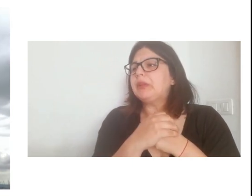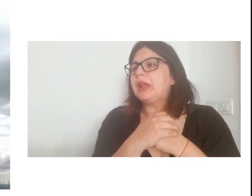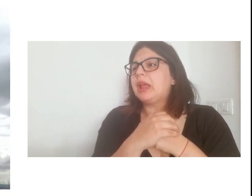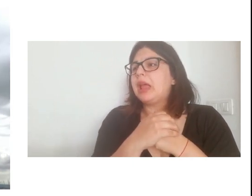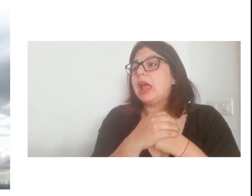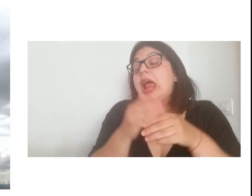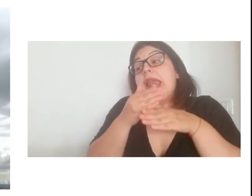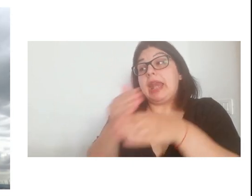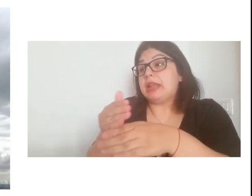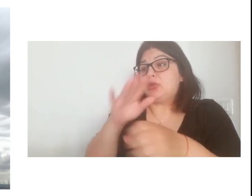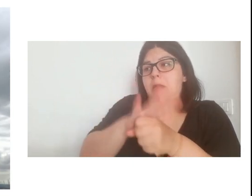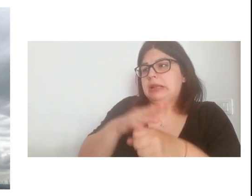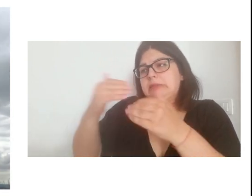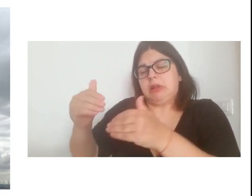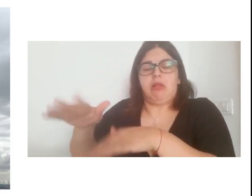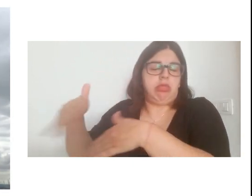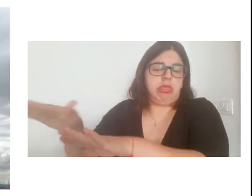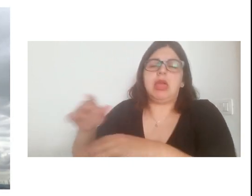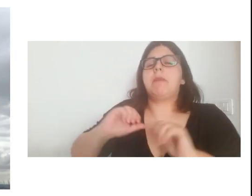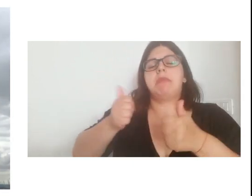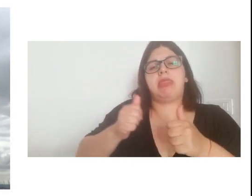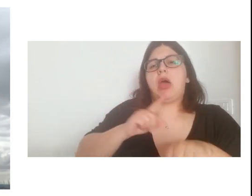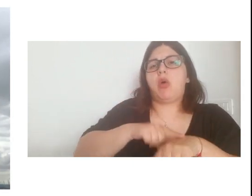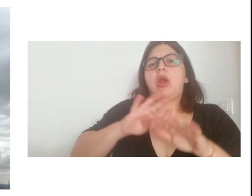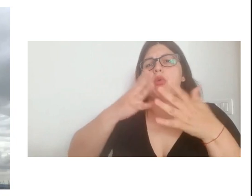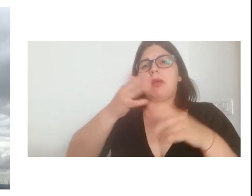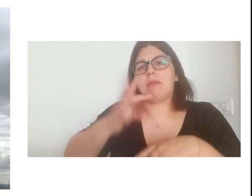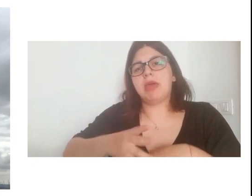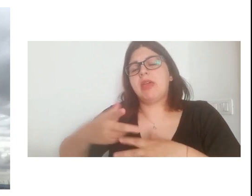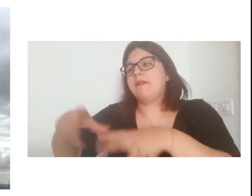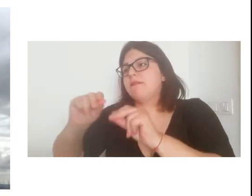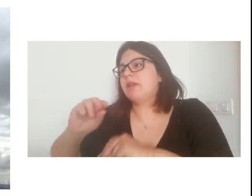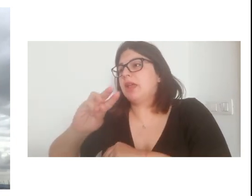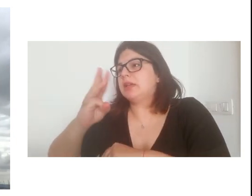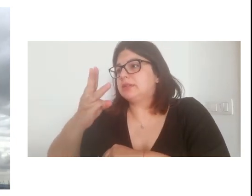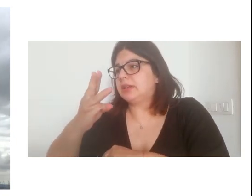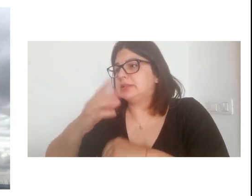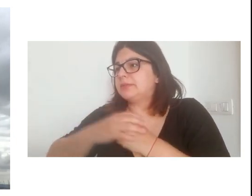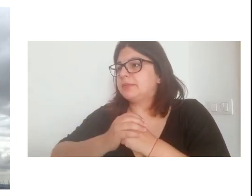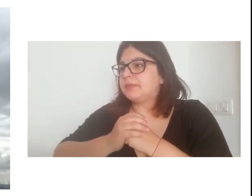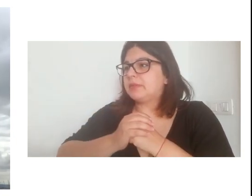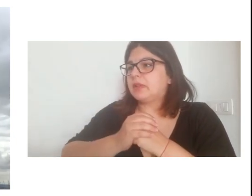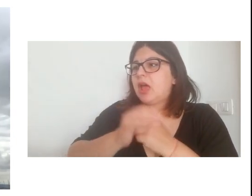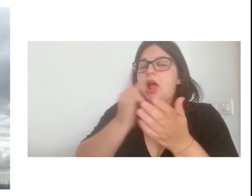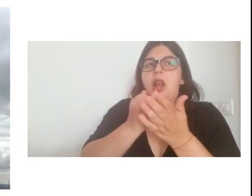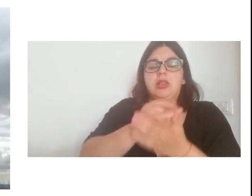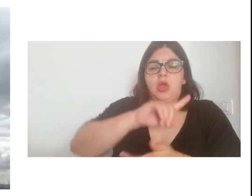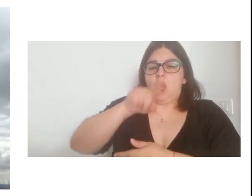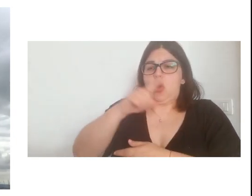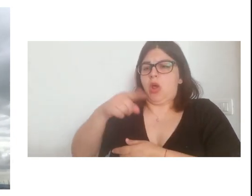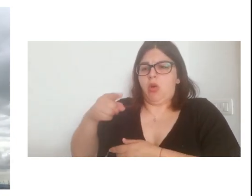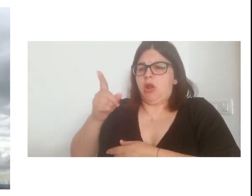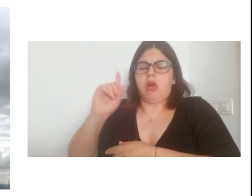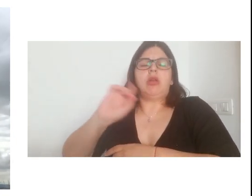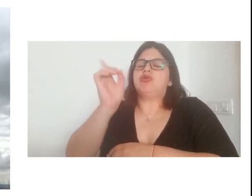Os demais días empezas ás 9:30 e acabas ás 3:00. Pásase moi rápido porque as clases non son dunha hora como eran en